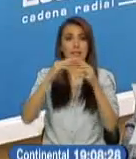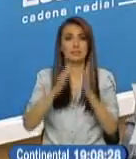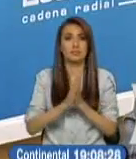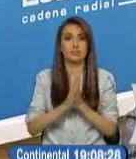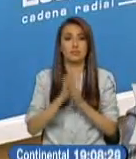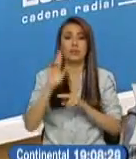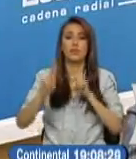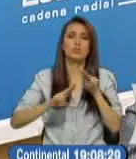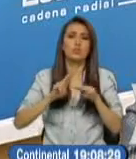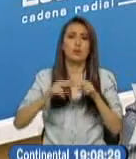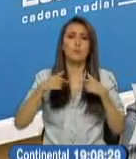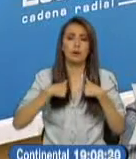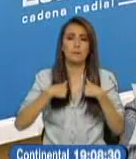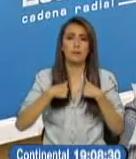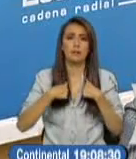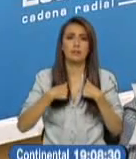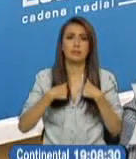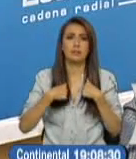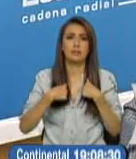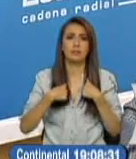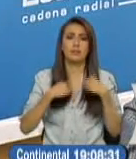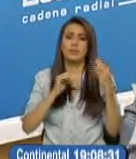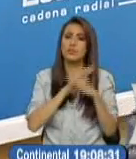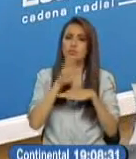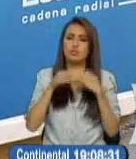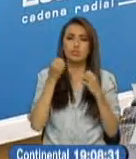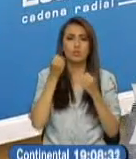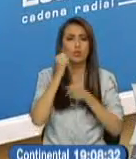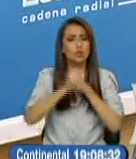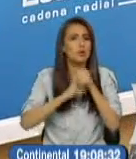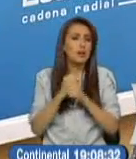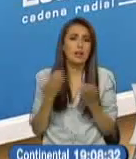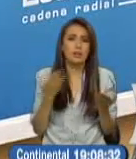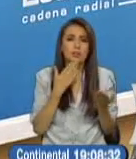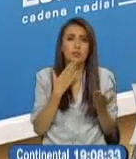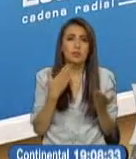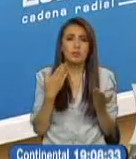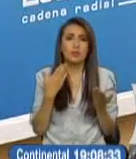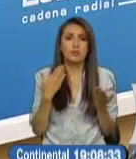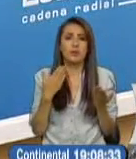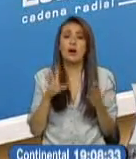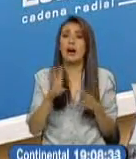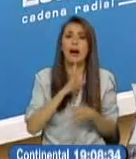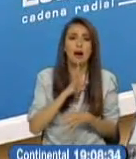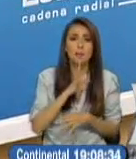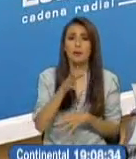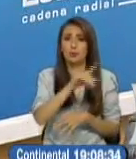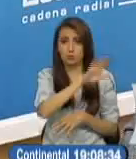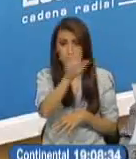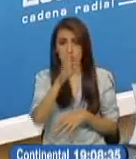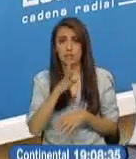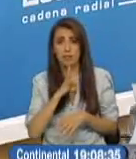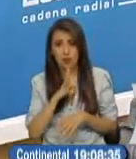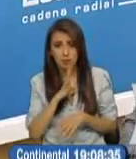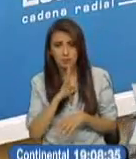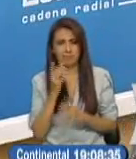Normalmente nos vemos para fin de año. Pero en todo el año, no lo vi. ¿Habla con él o hablaba con él